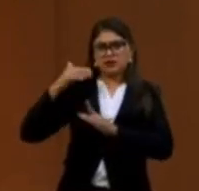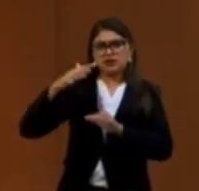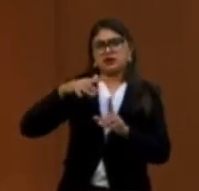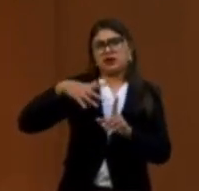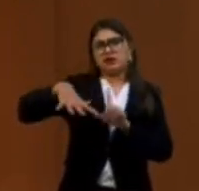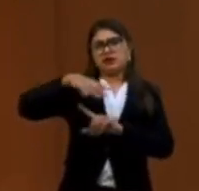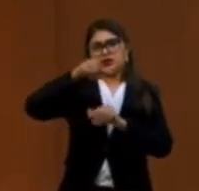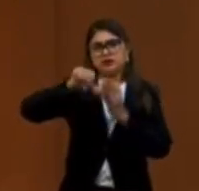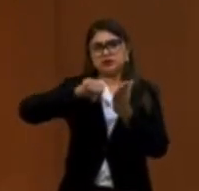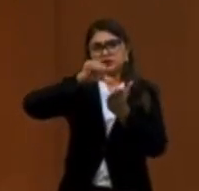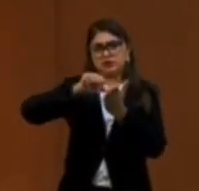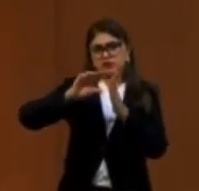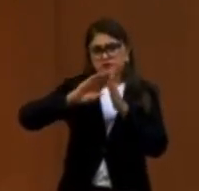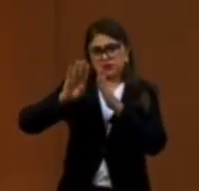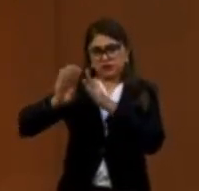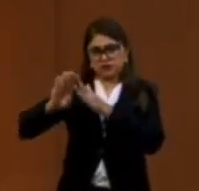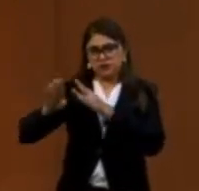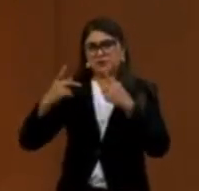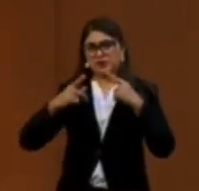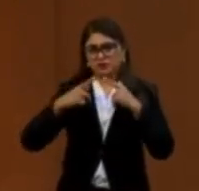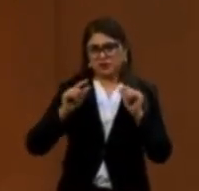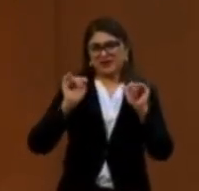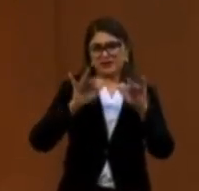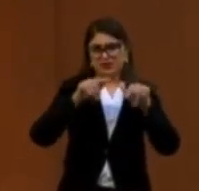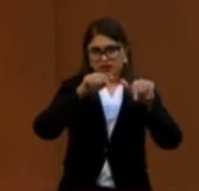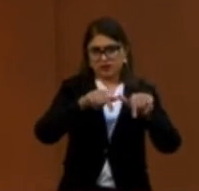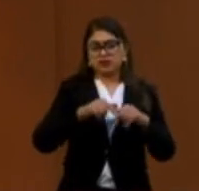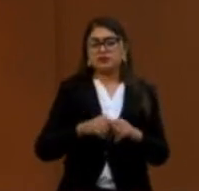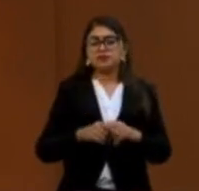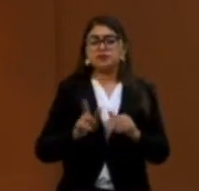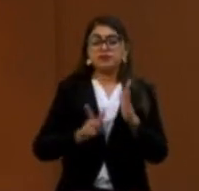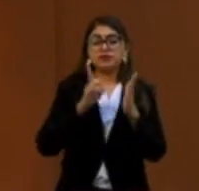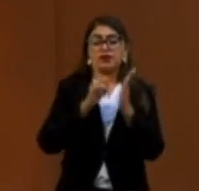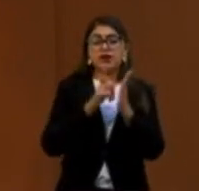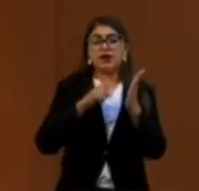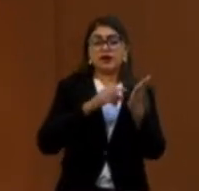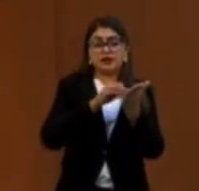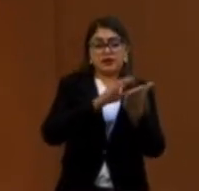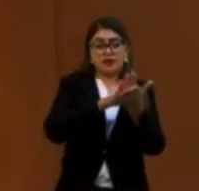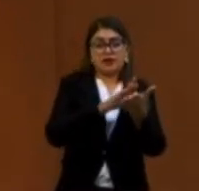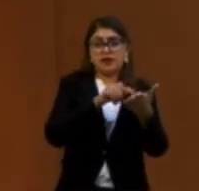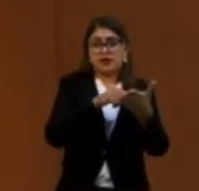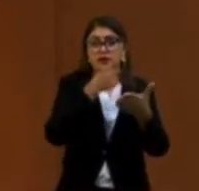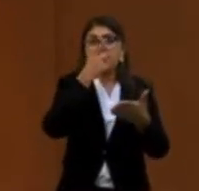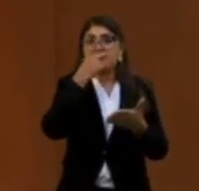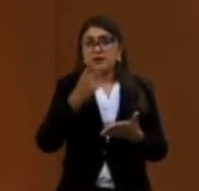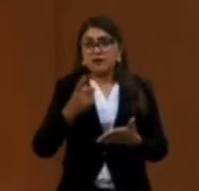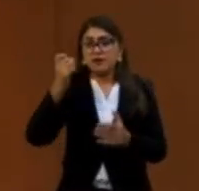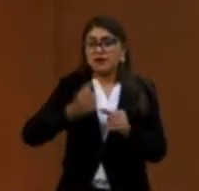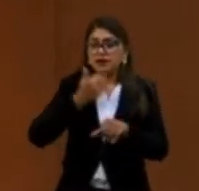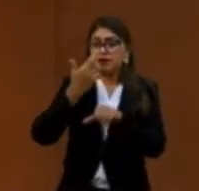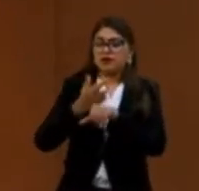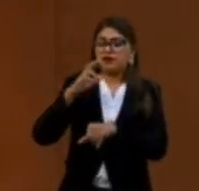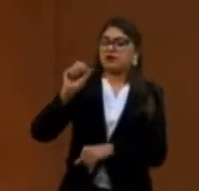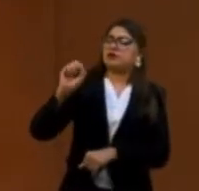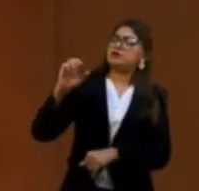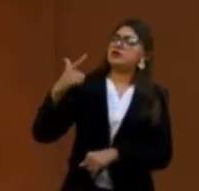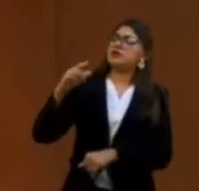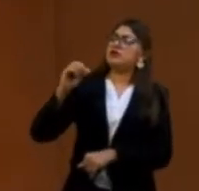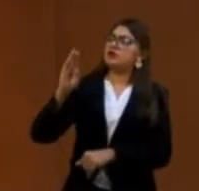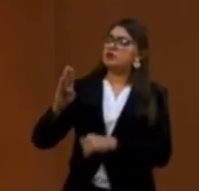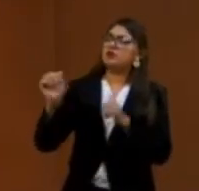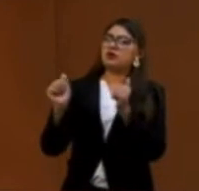centro migratorio. La ley establece que es responsabilidad de la Secretaría de Gobernación a través del